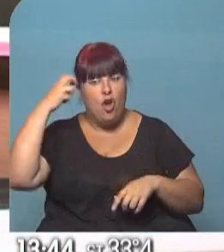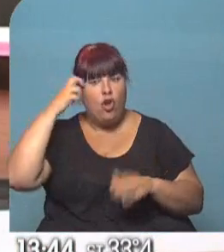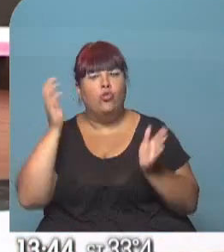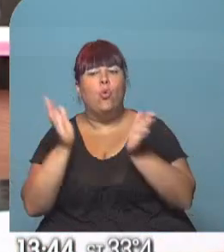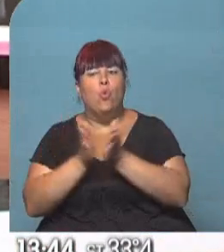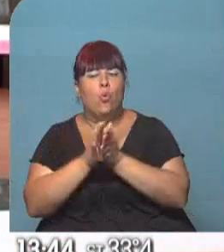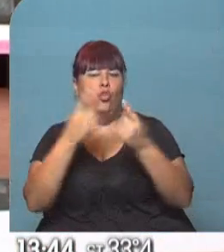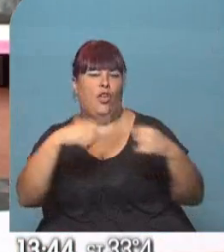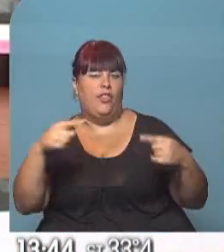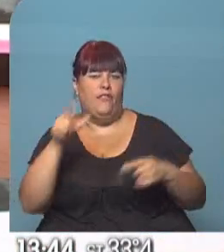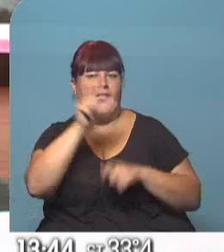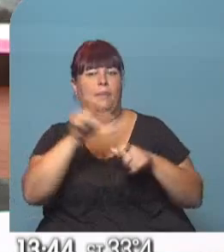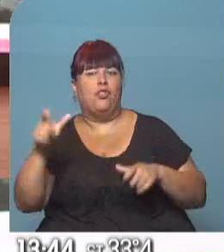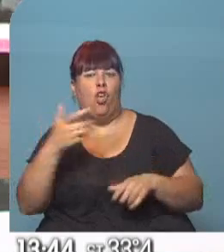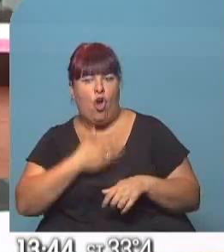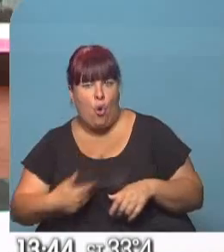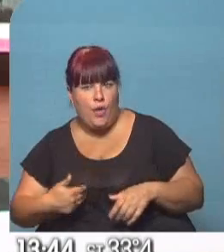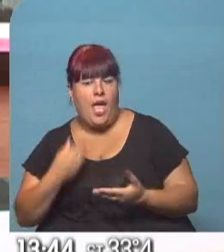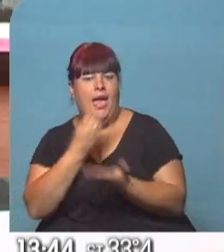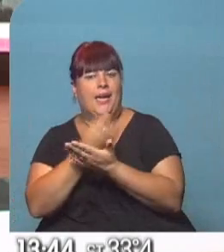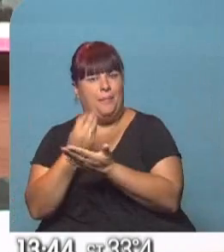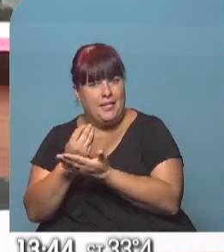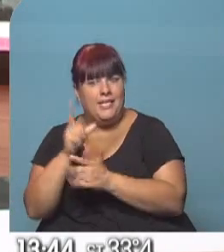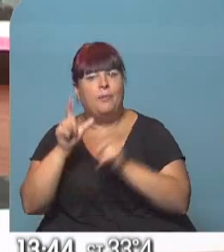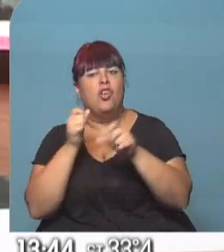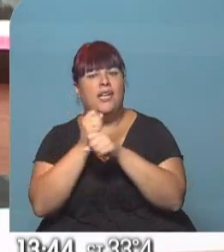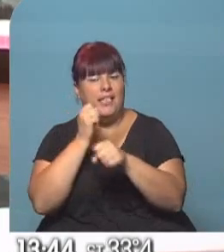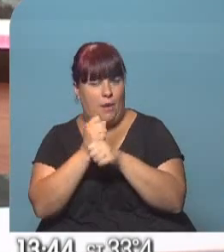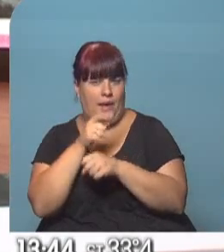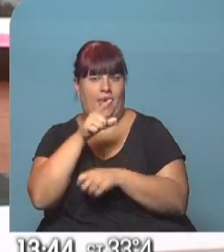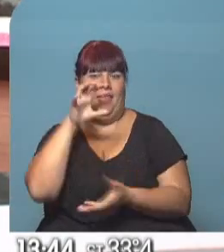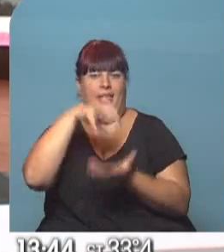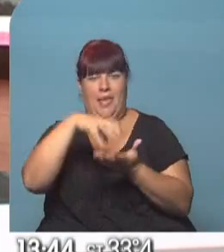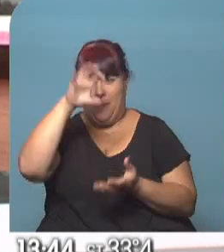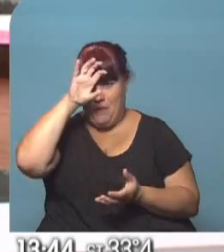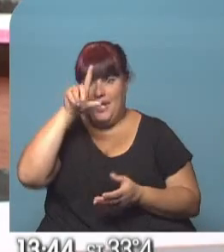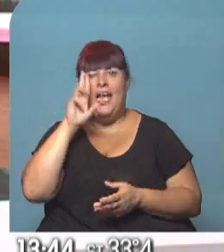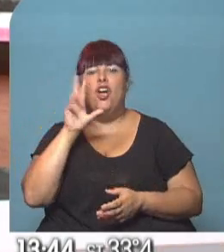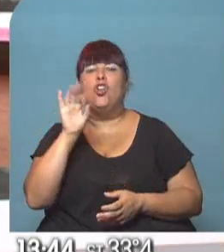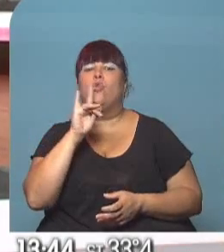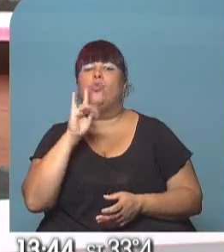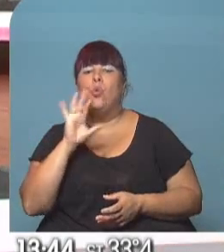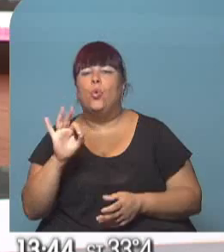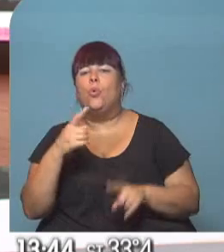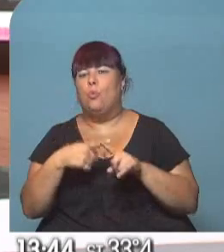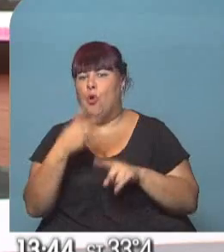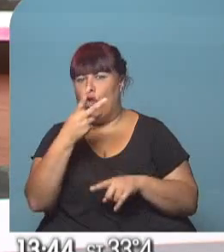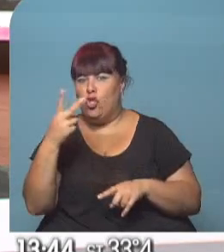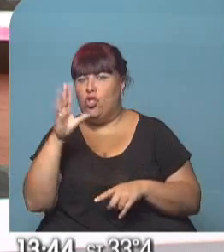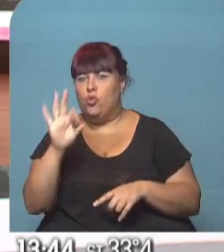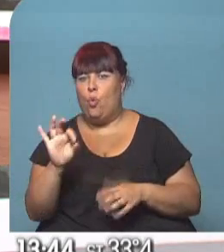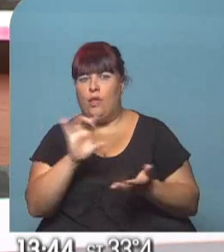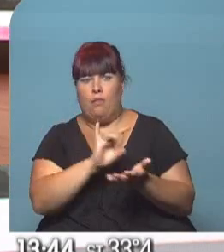con diferentes funcionarios, representantes y trabajadores de la mina de Río Turbio por los